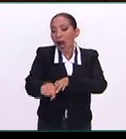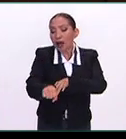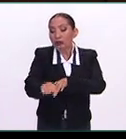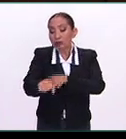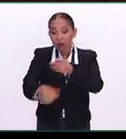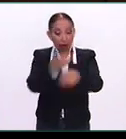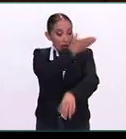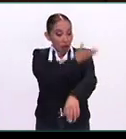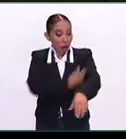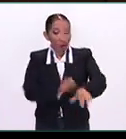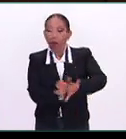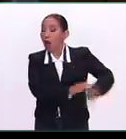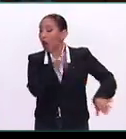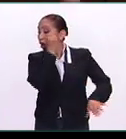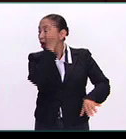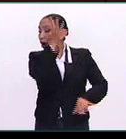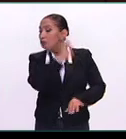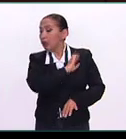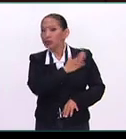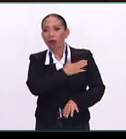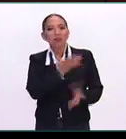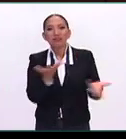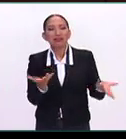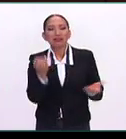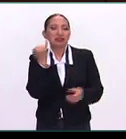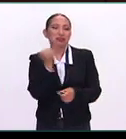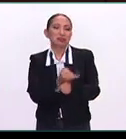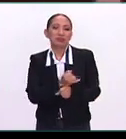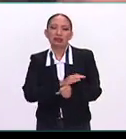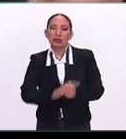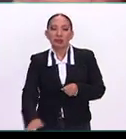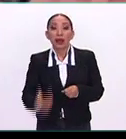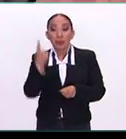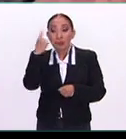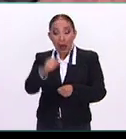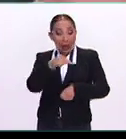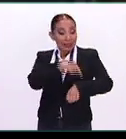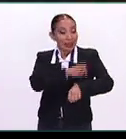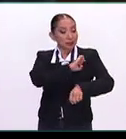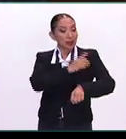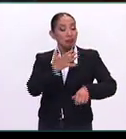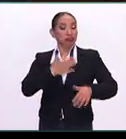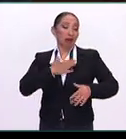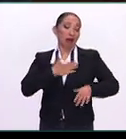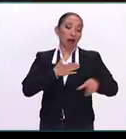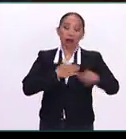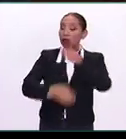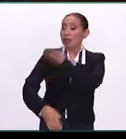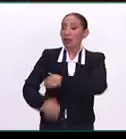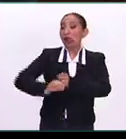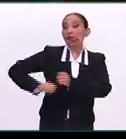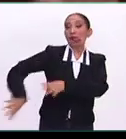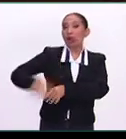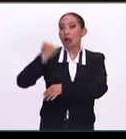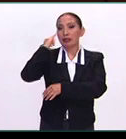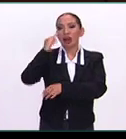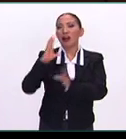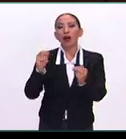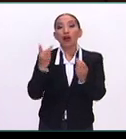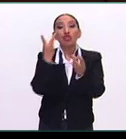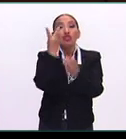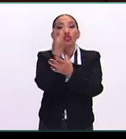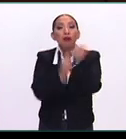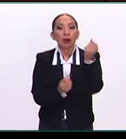cortar el brazo mediterráneo español. Es una tontería. Y para que crezca este brazo, no me voy a cortar el otro, ¿no? Tengo